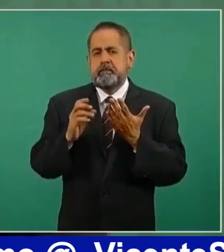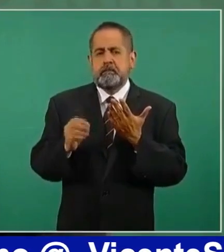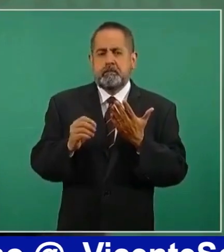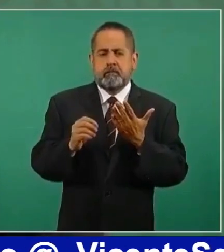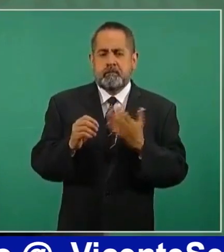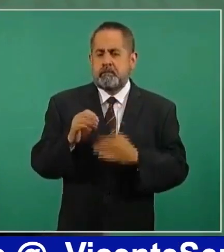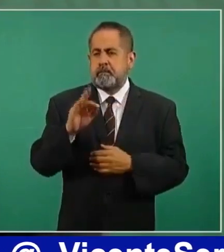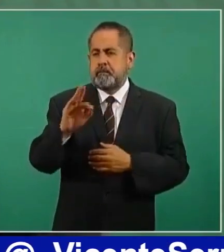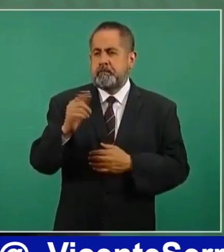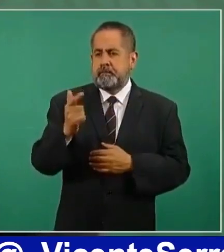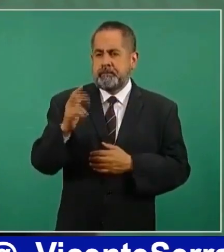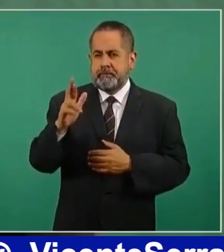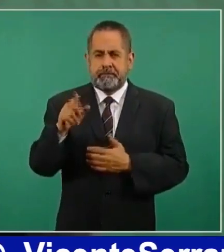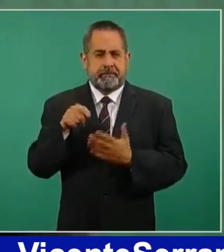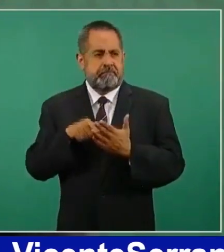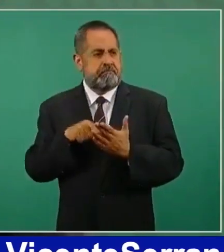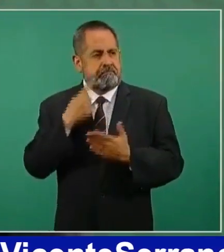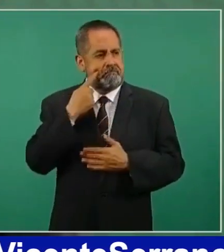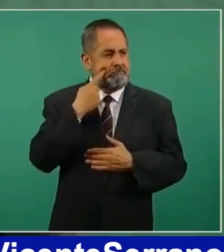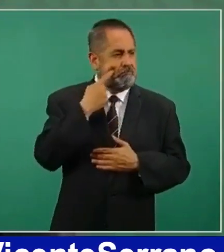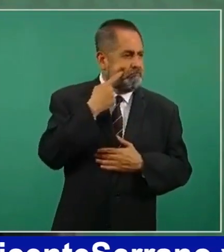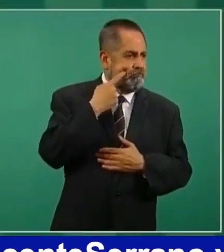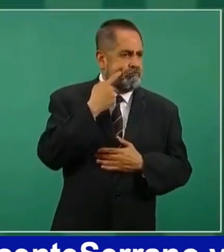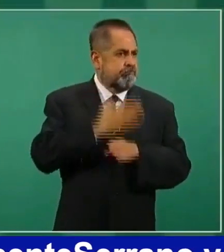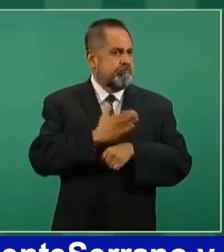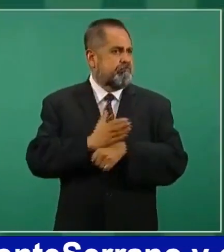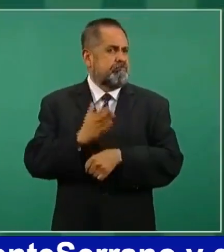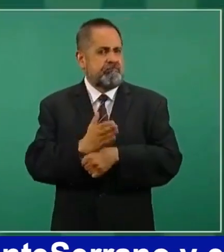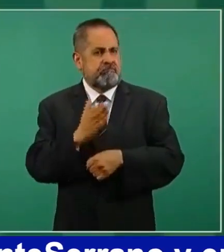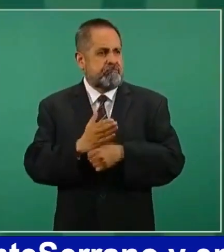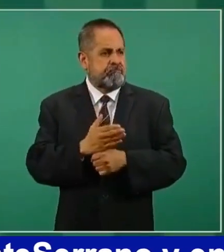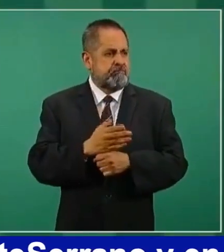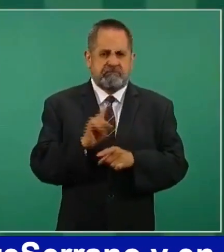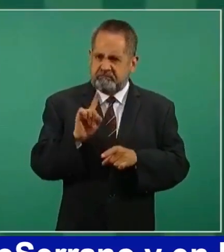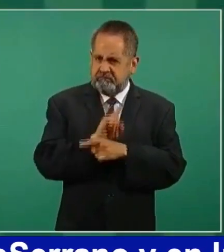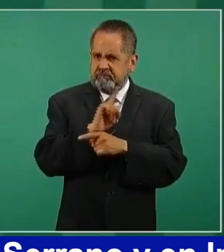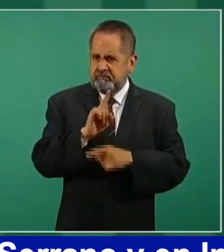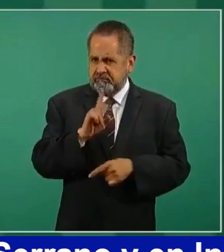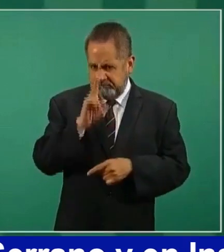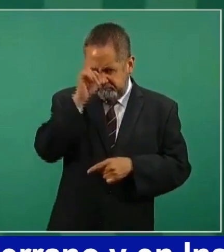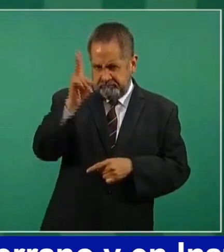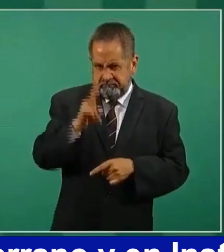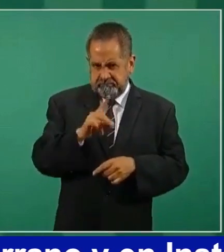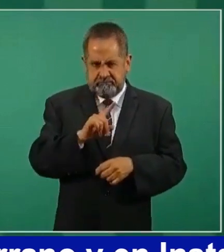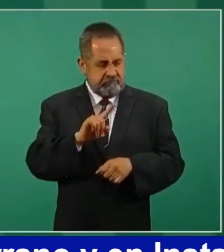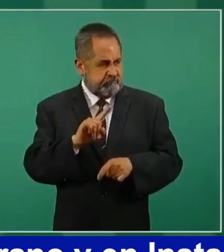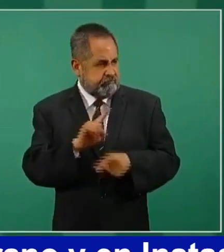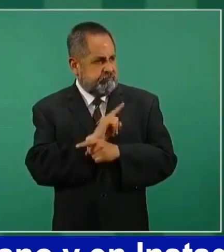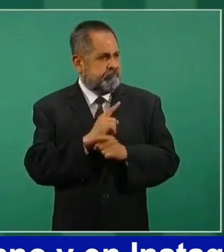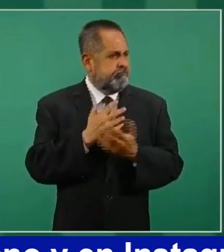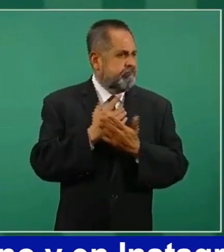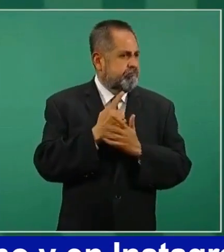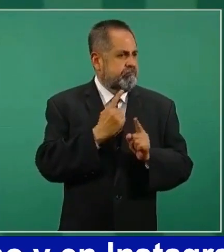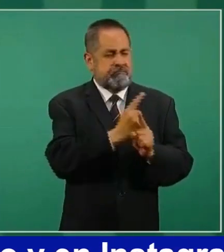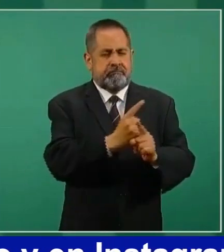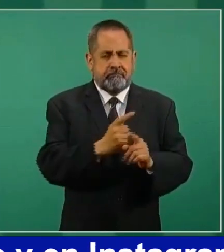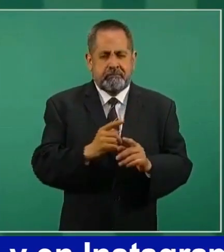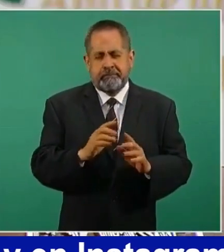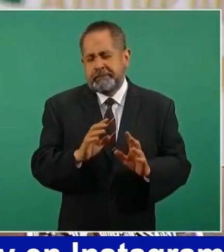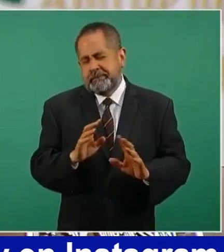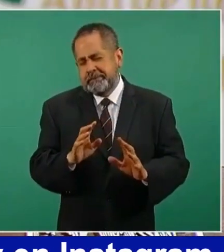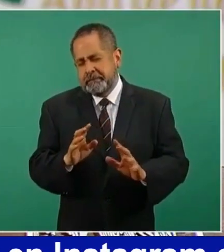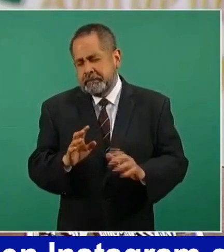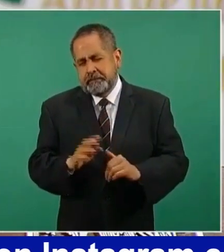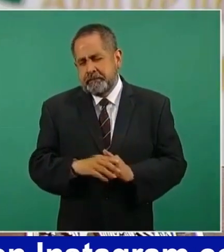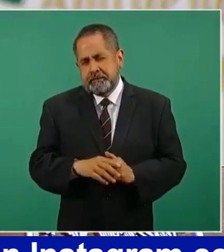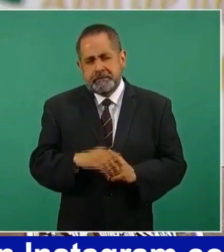la fiscalía en este caso para perseguir a adversarios, a